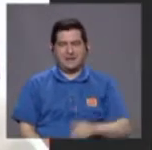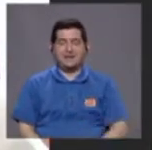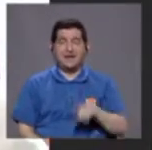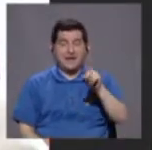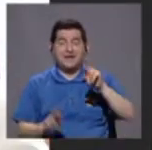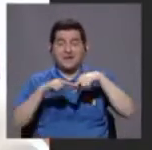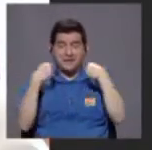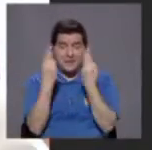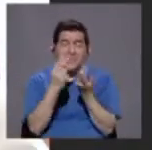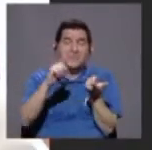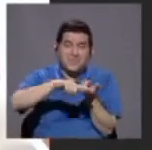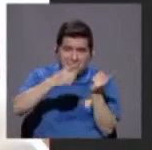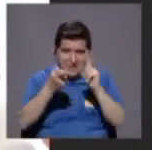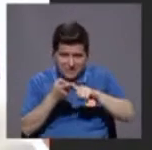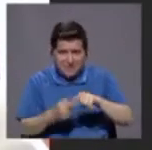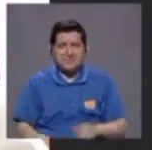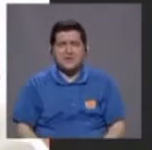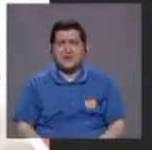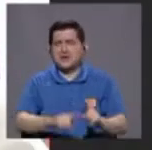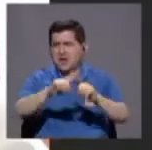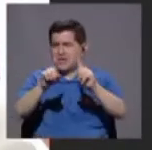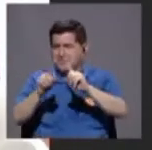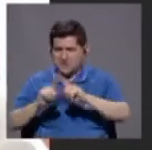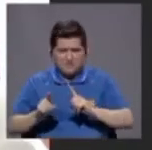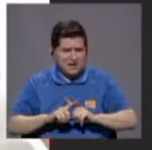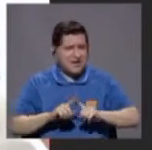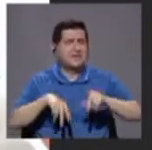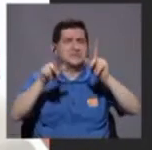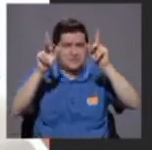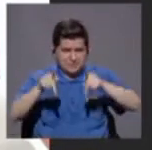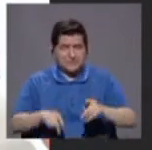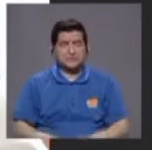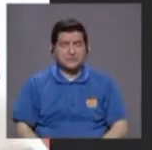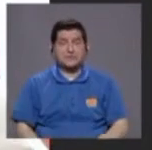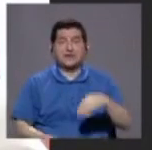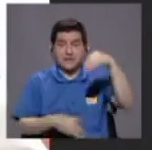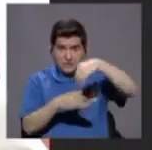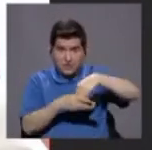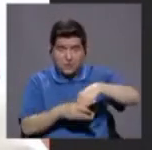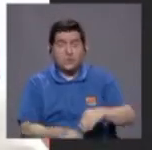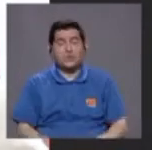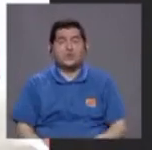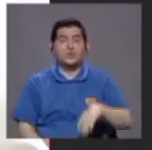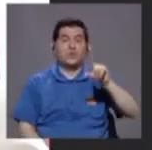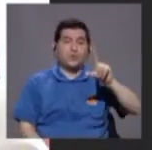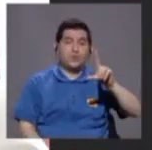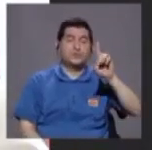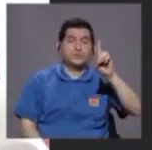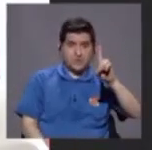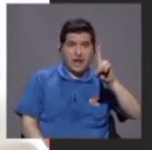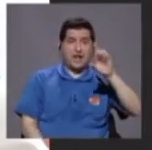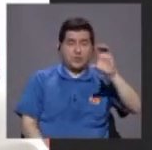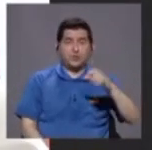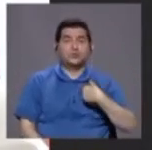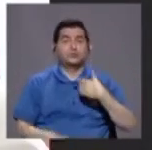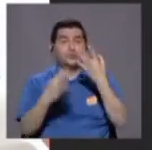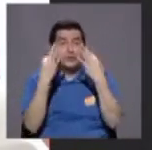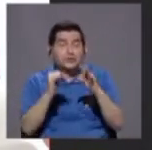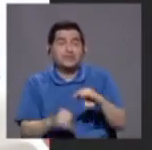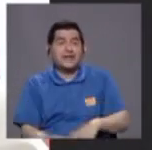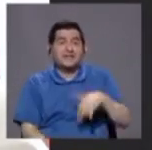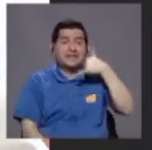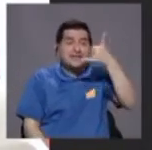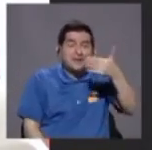Luis Raúl, estaba José Luis Soberán, estaban varios más, y tu servidor, yo intenté hablar